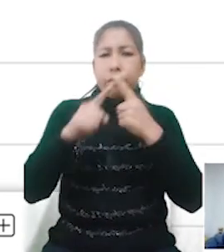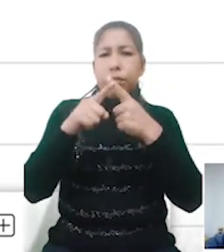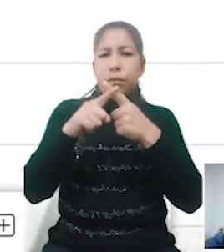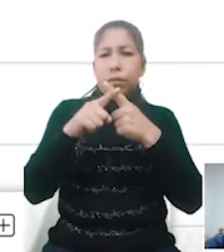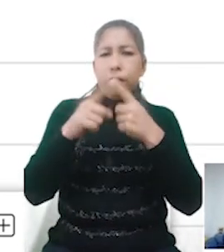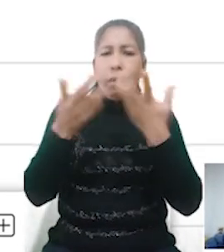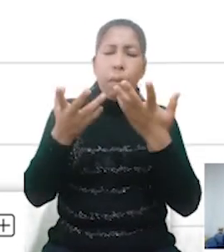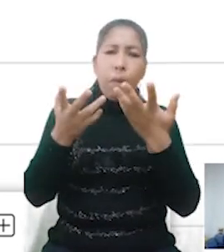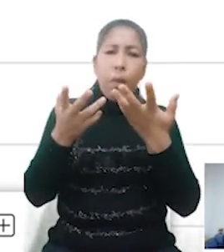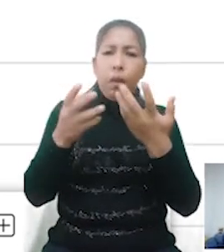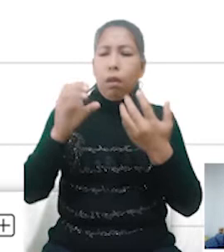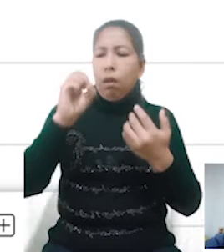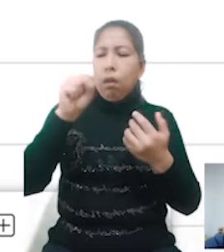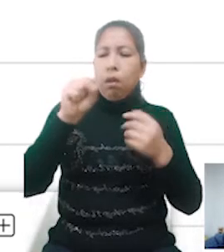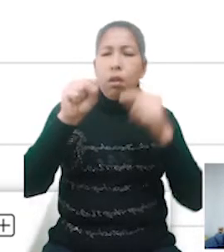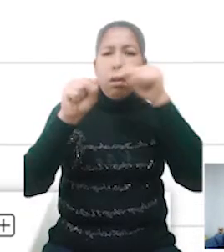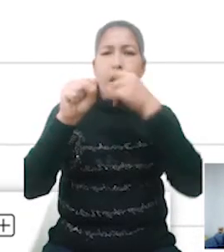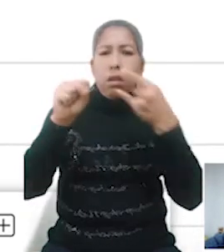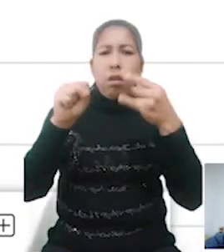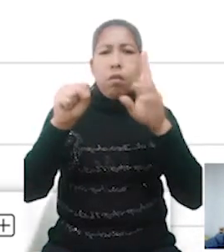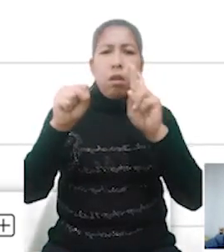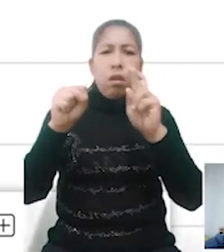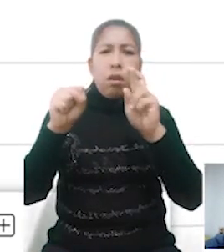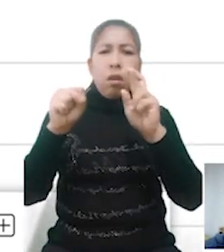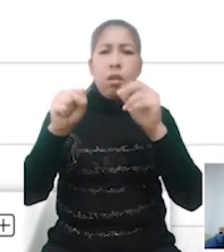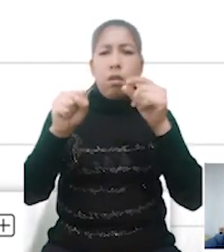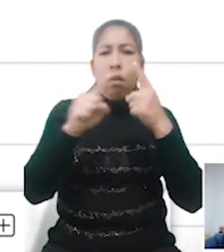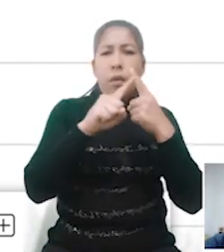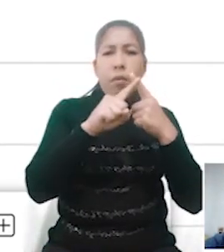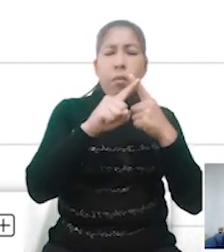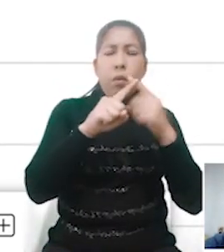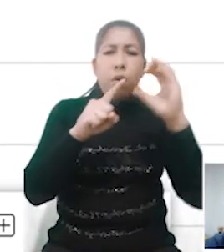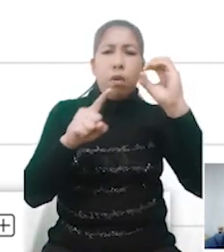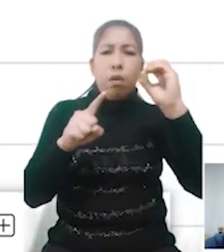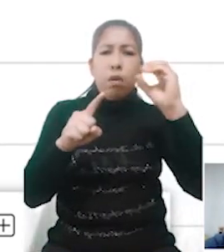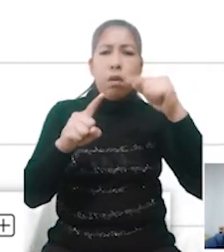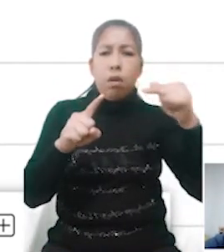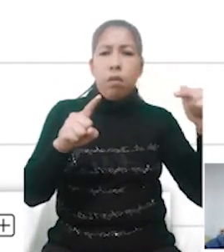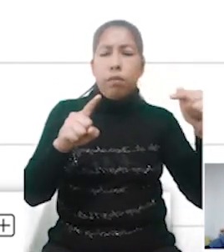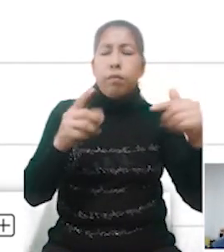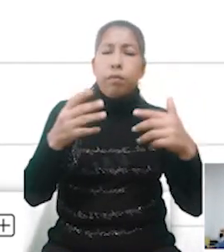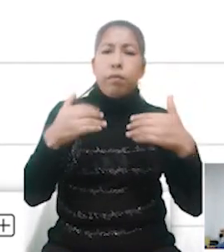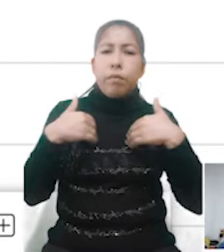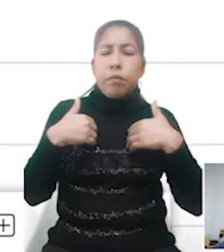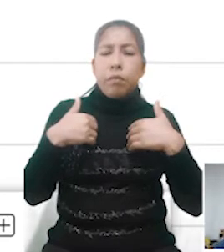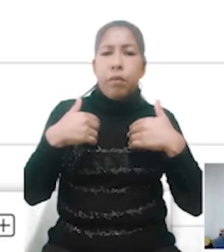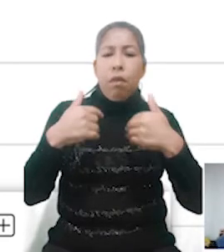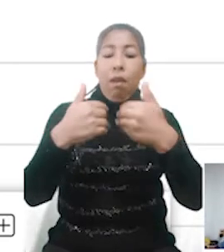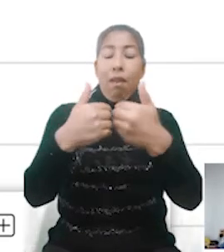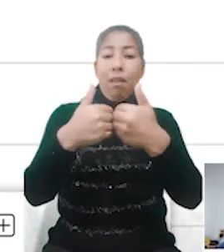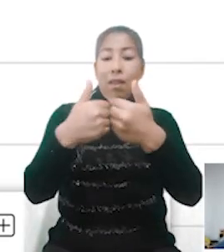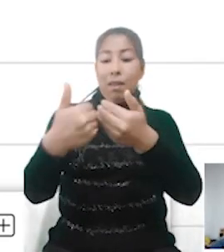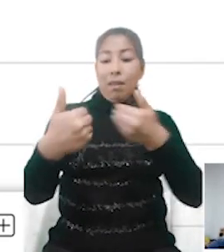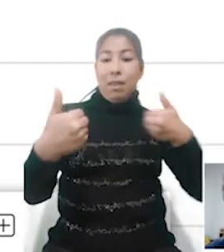arco es multiplicar el radio por el ángulo. Pero ahora nuestra variable a calcular es el radio. Por